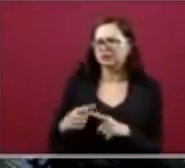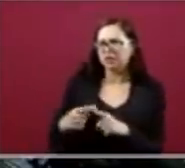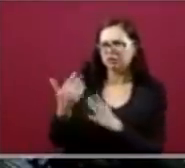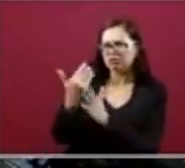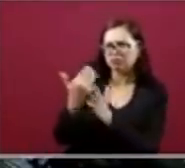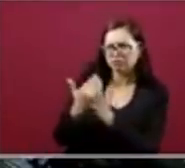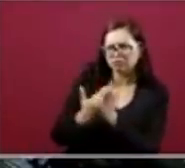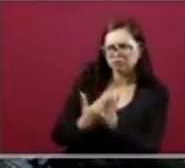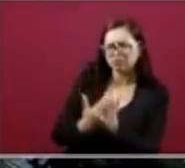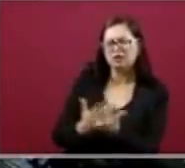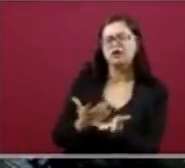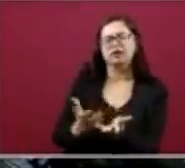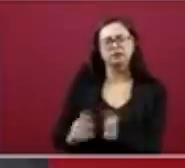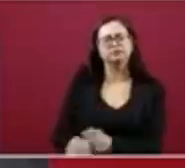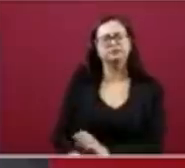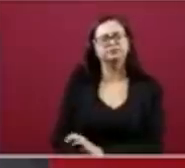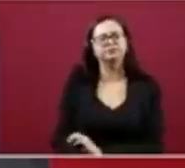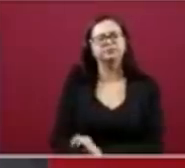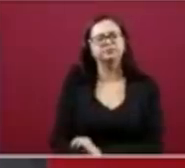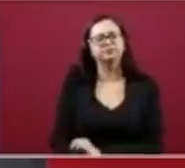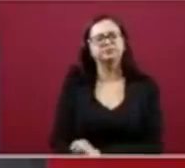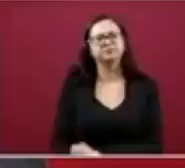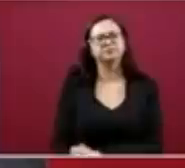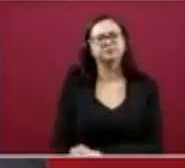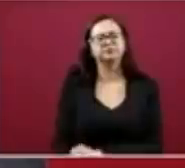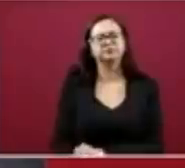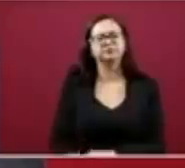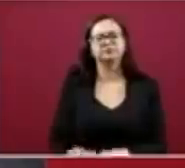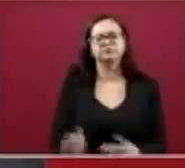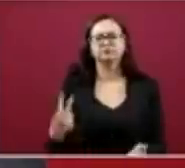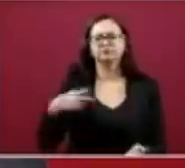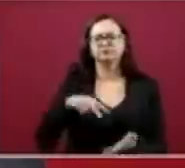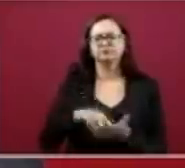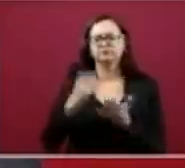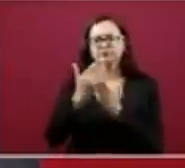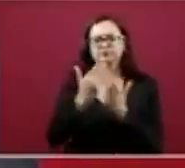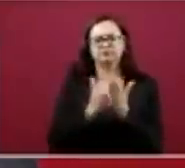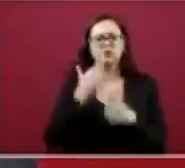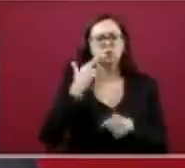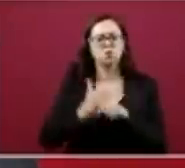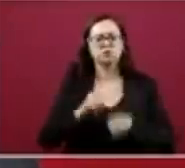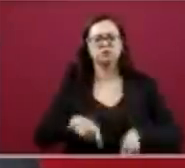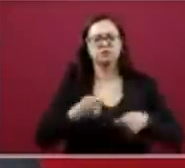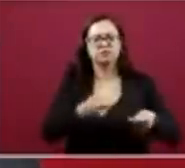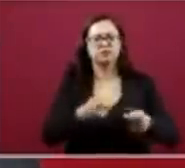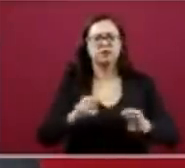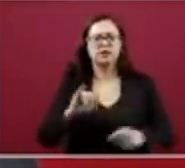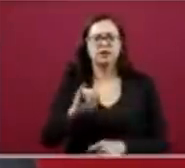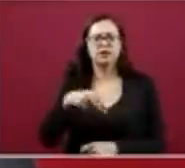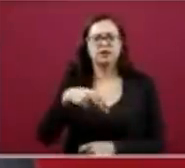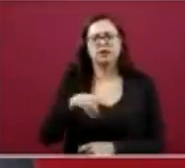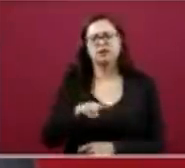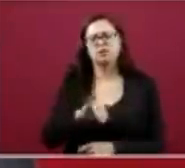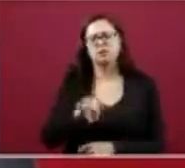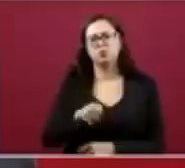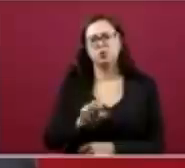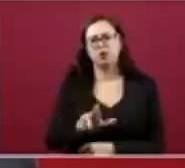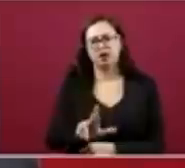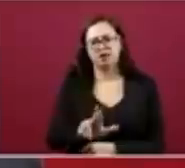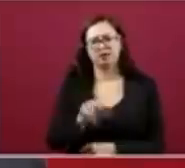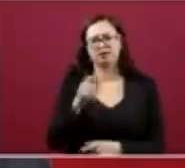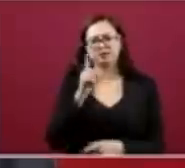la encargada de el Instituto de las Mujeres. Nadine va